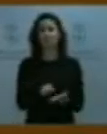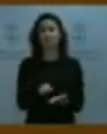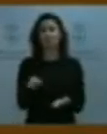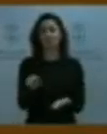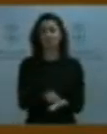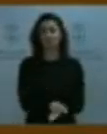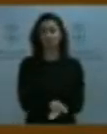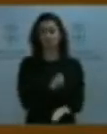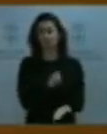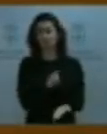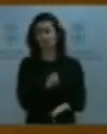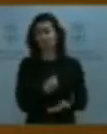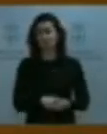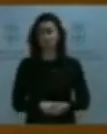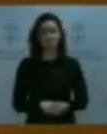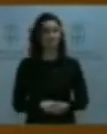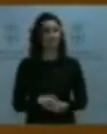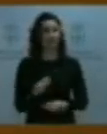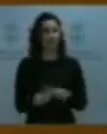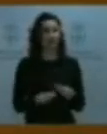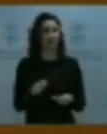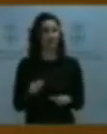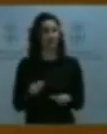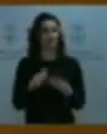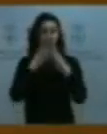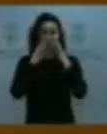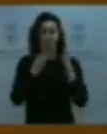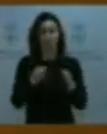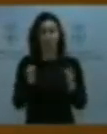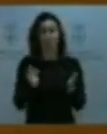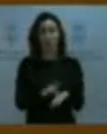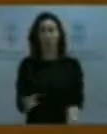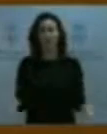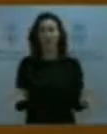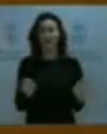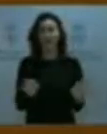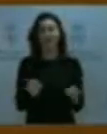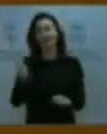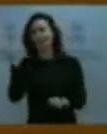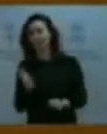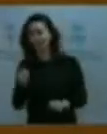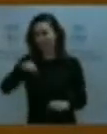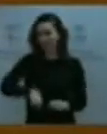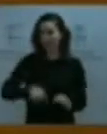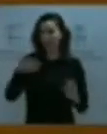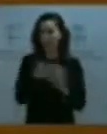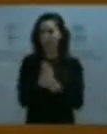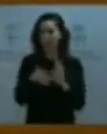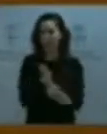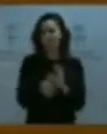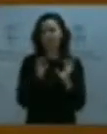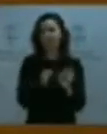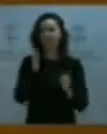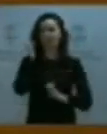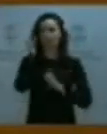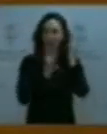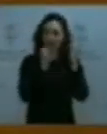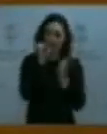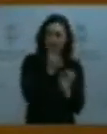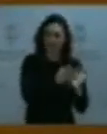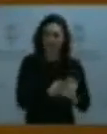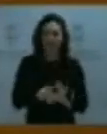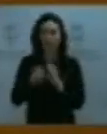hechos que no llevan a cabo. No venga a explicarnos aquí la filosofía de la relación entre los humanos y los animales de milenario, porque